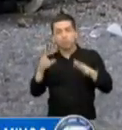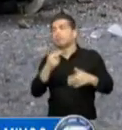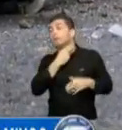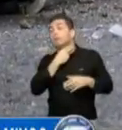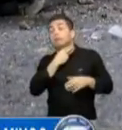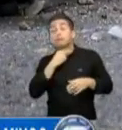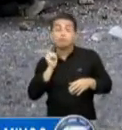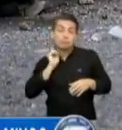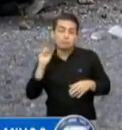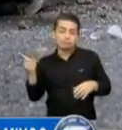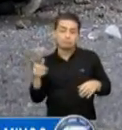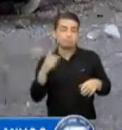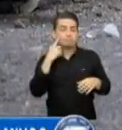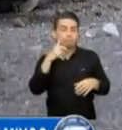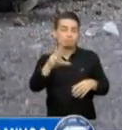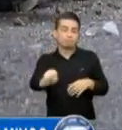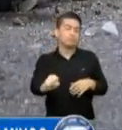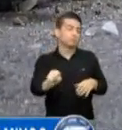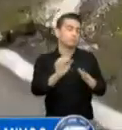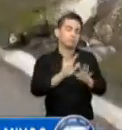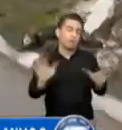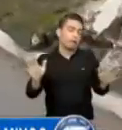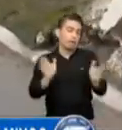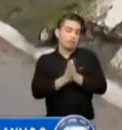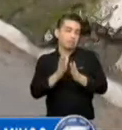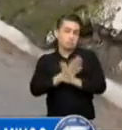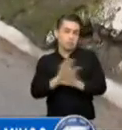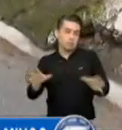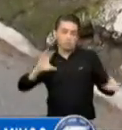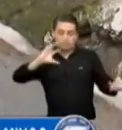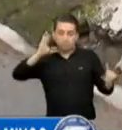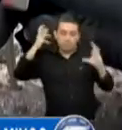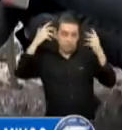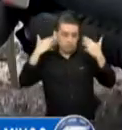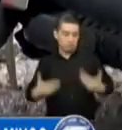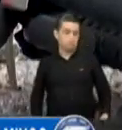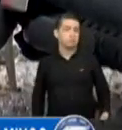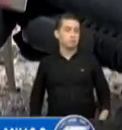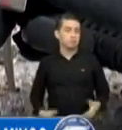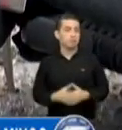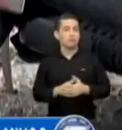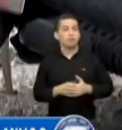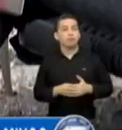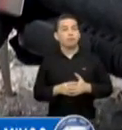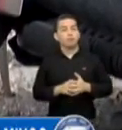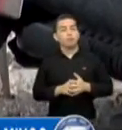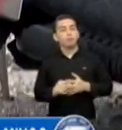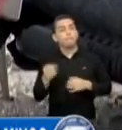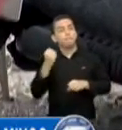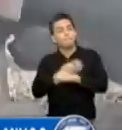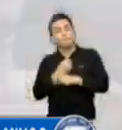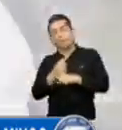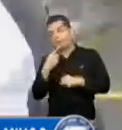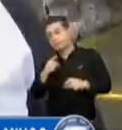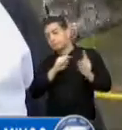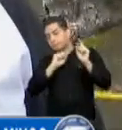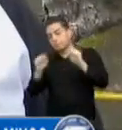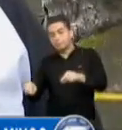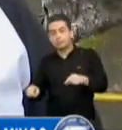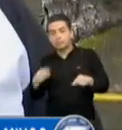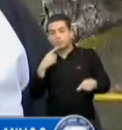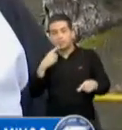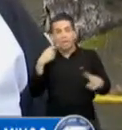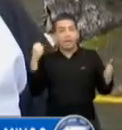se estableció que había muerto por politraumatismo con gran destacados indicando de que había una colisión de